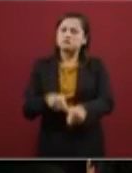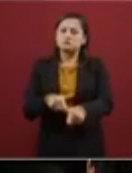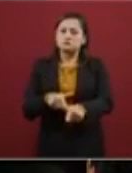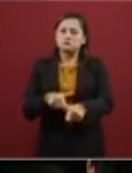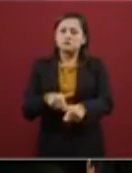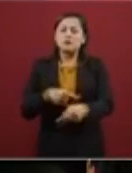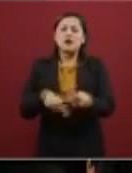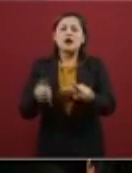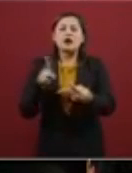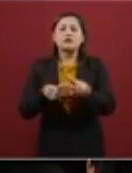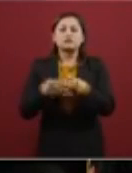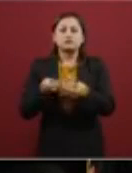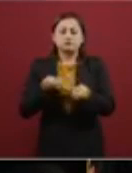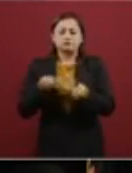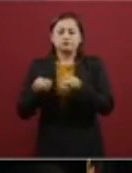la coordinación.